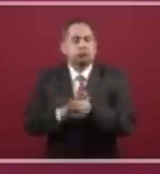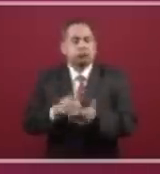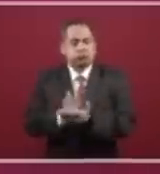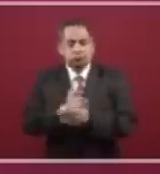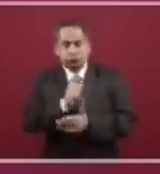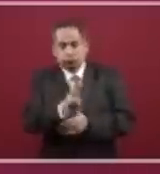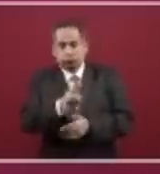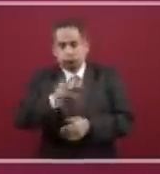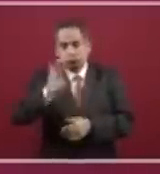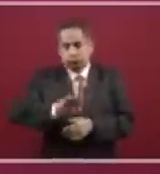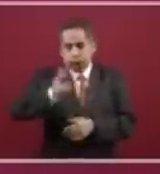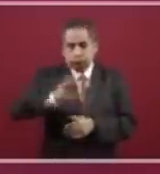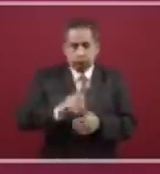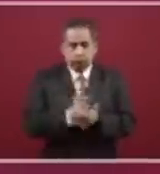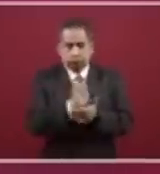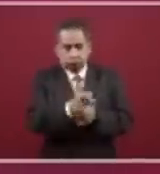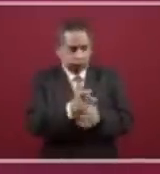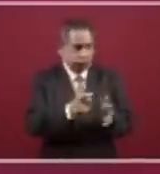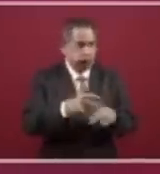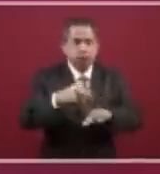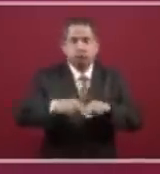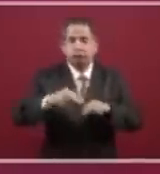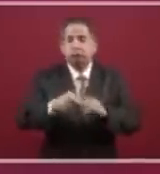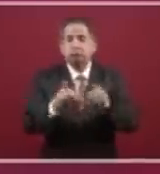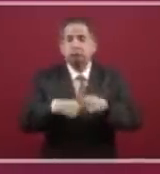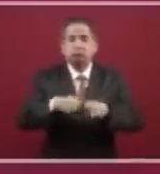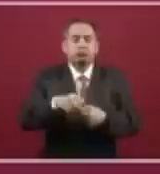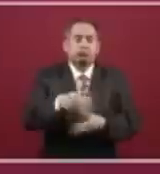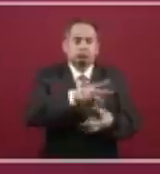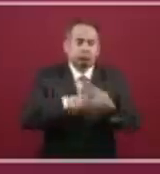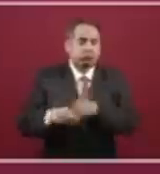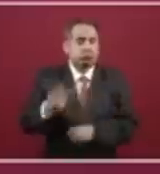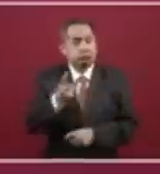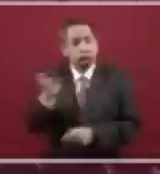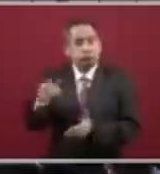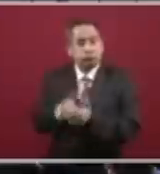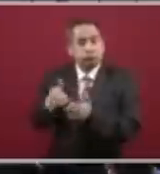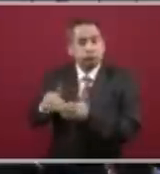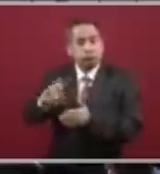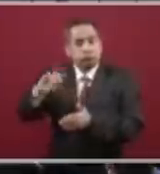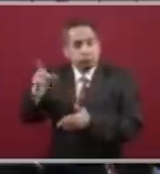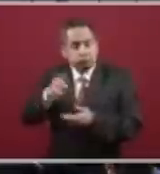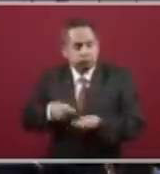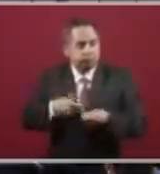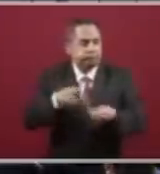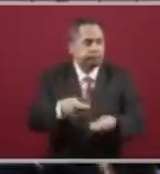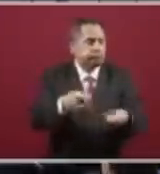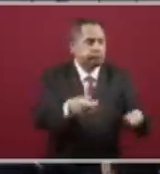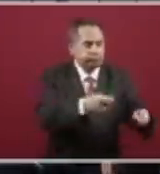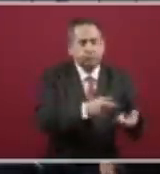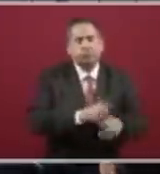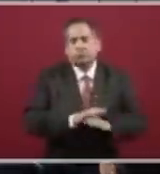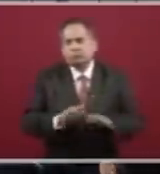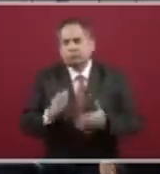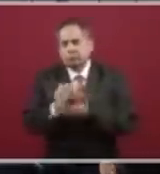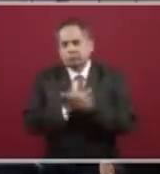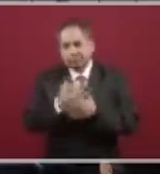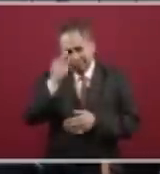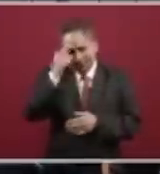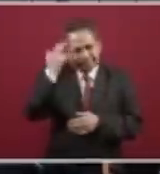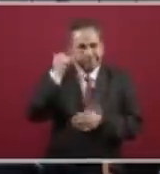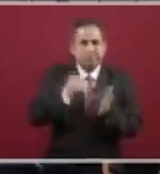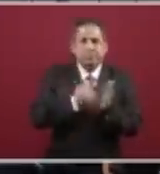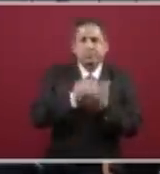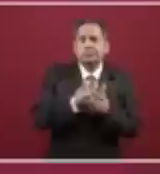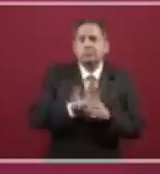intereses y una recompra anual de 200 millones de dólares de los bonos garantizados por la actúa del aeropuerto benito juárez